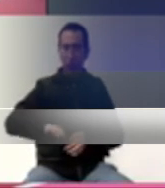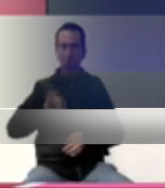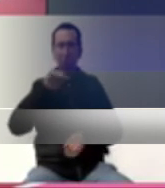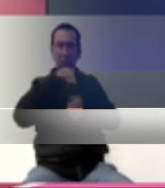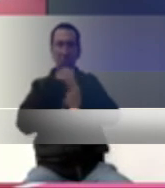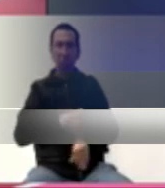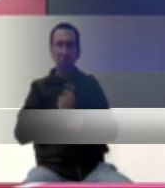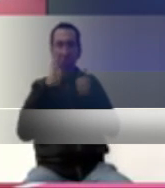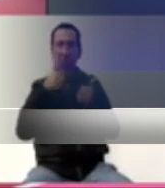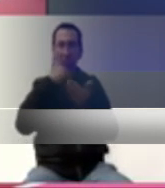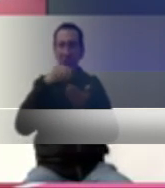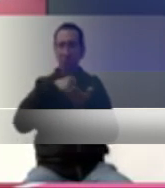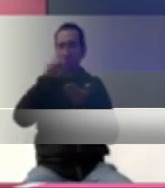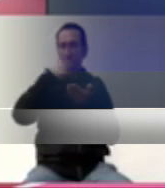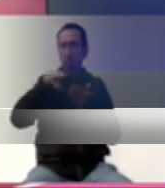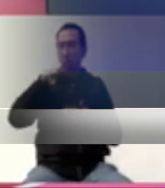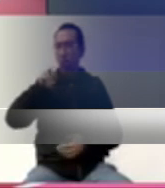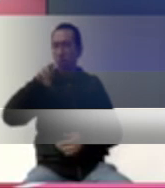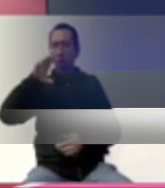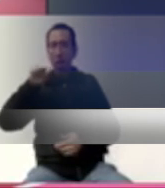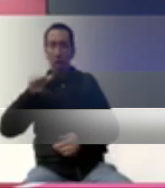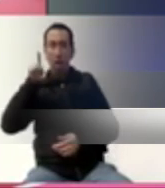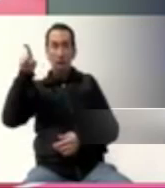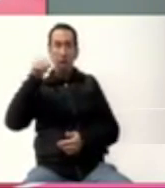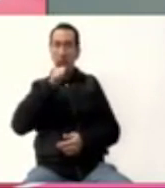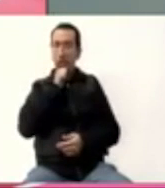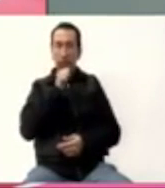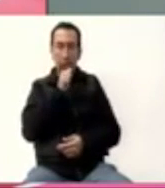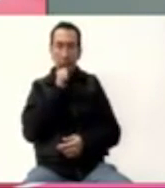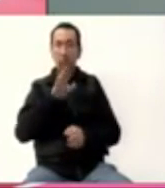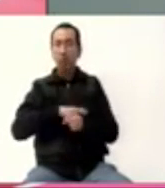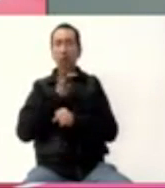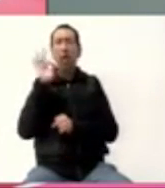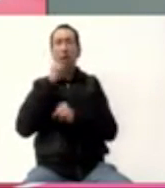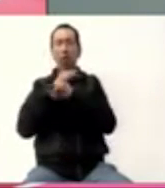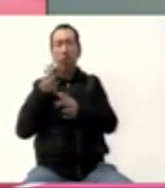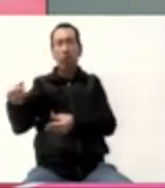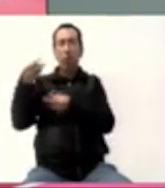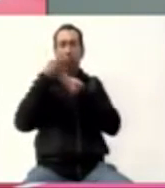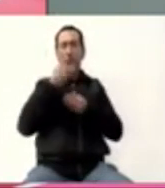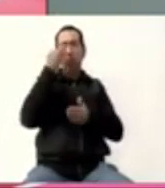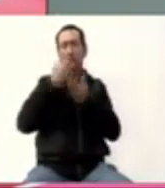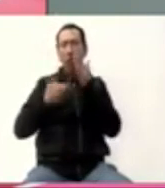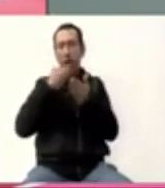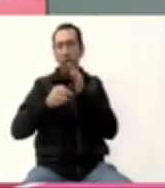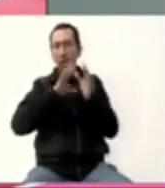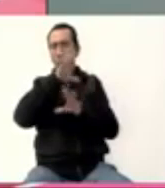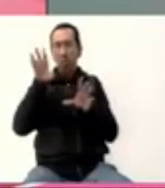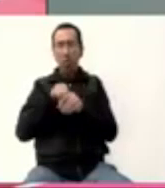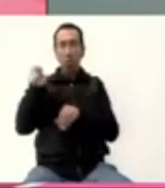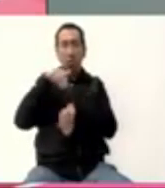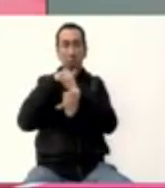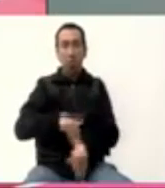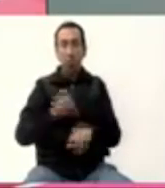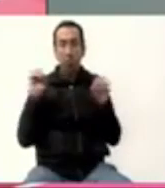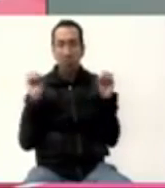Por lo que hace al partido político Morena, se señala que si bien se recibió parte de la información, esta no fue completa y no se dio cumplimiento